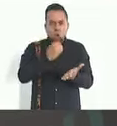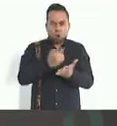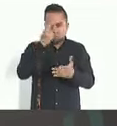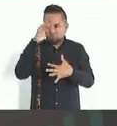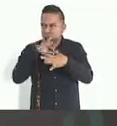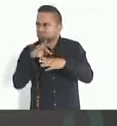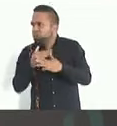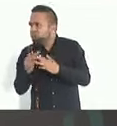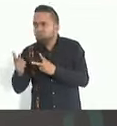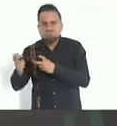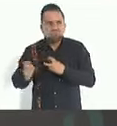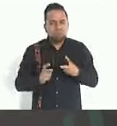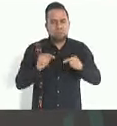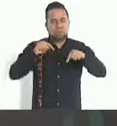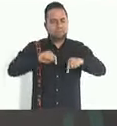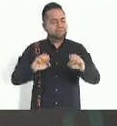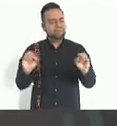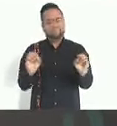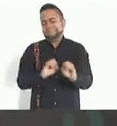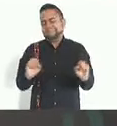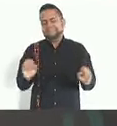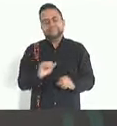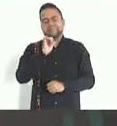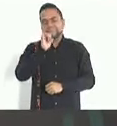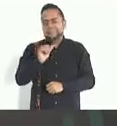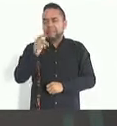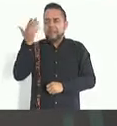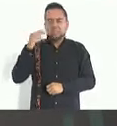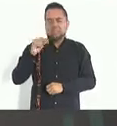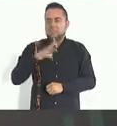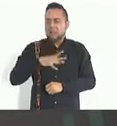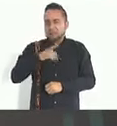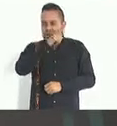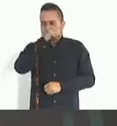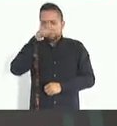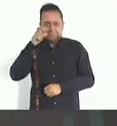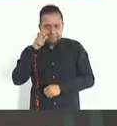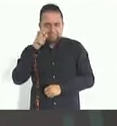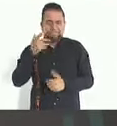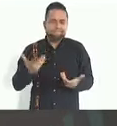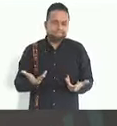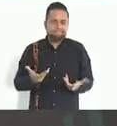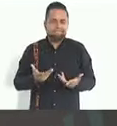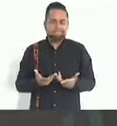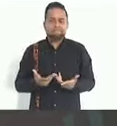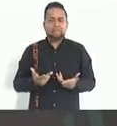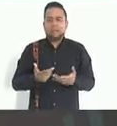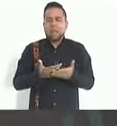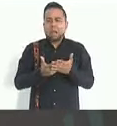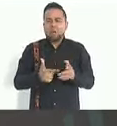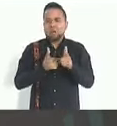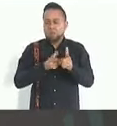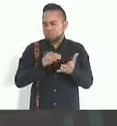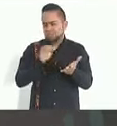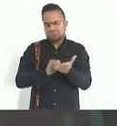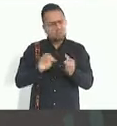material. Aquí no había esas ambiciones y sigue sin haber